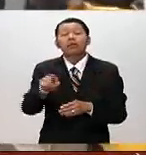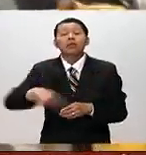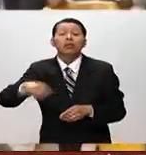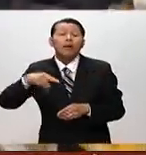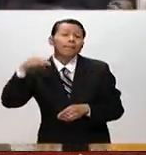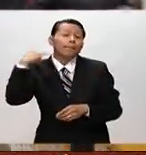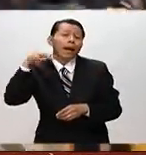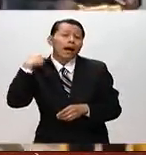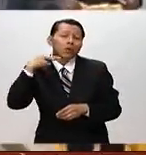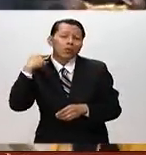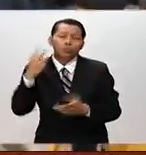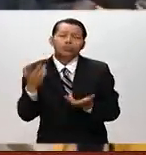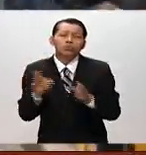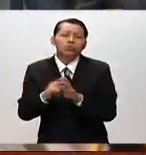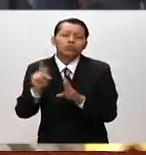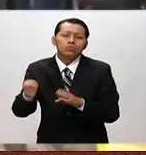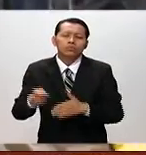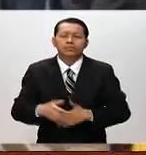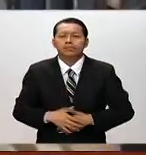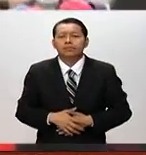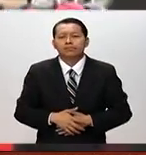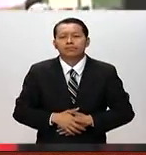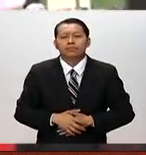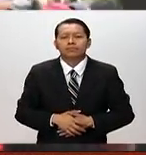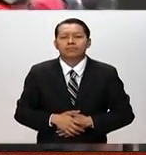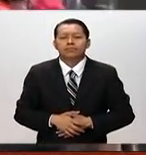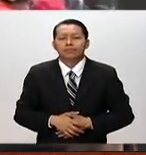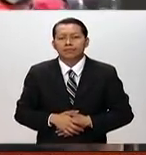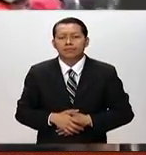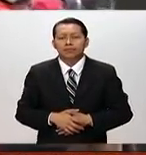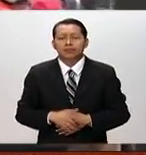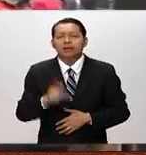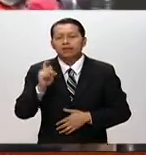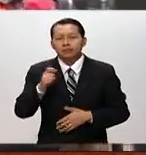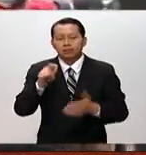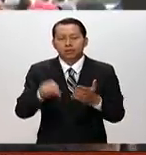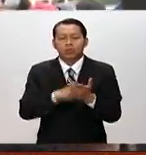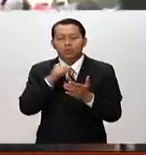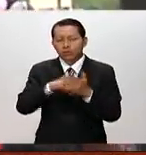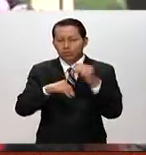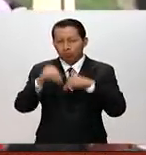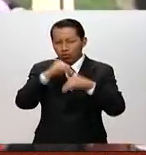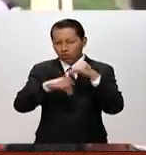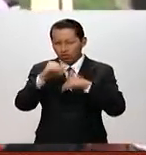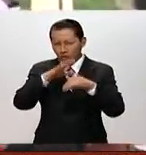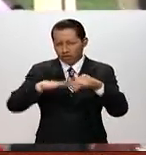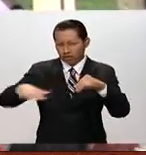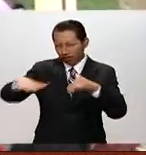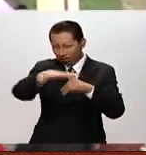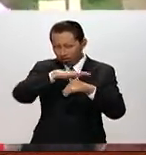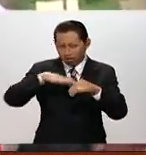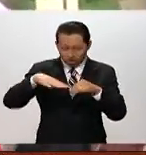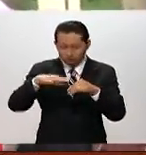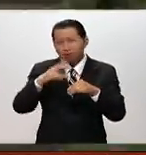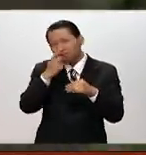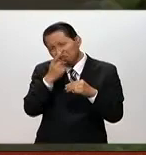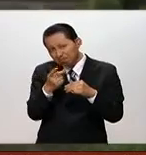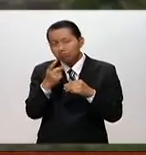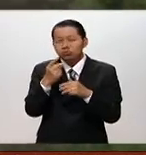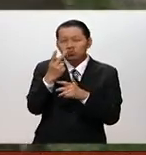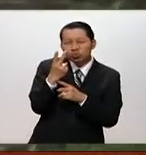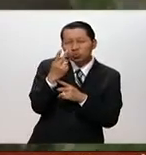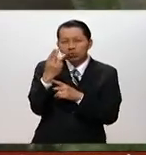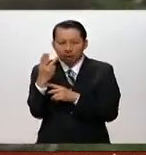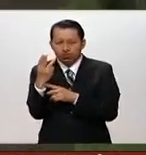ahí en Veracruz? Sobre todo en la zona serrana, se hablan de 2, 3 personas que